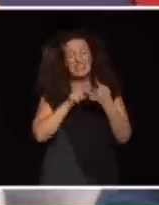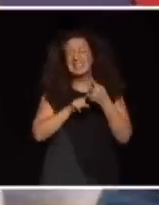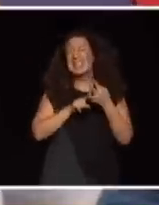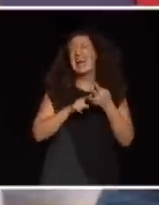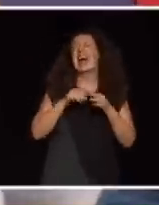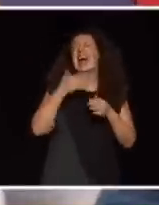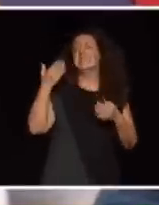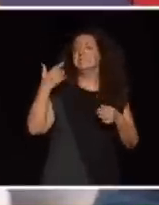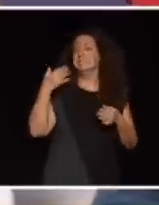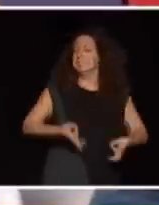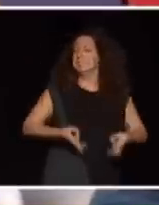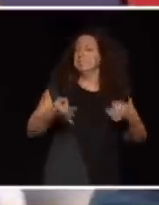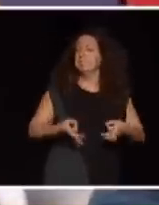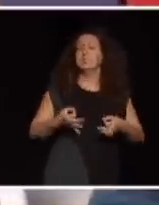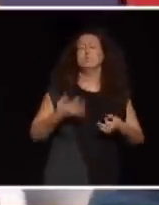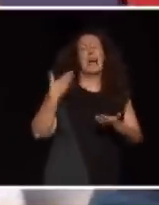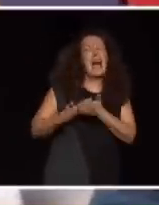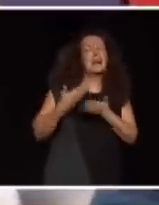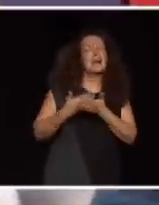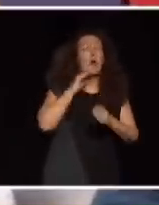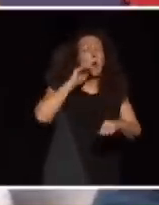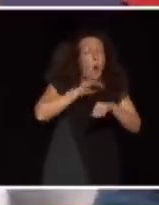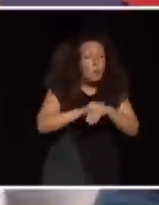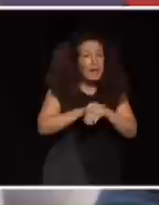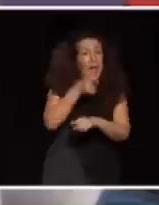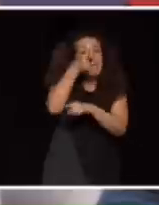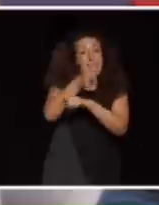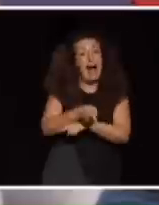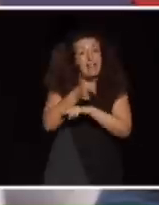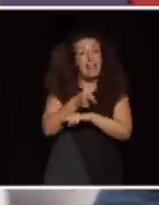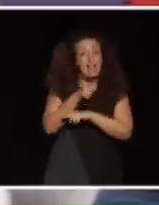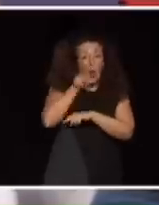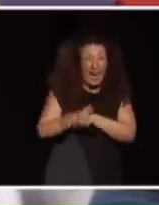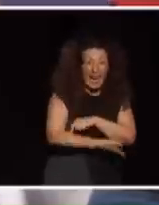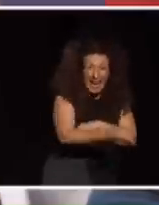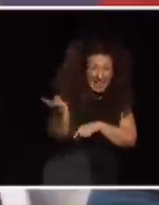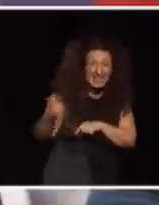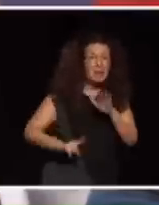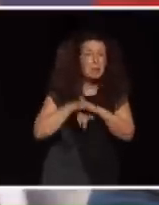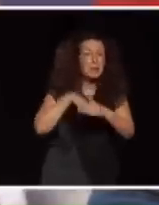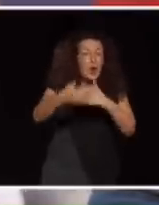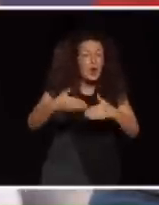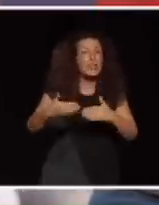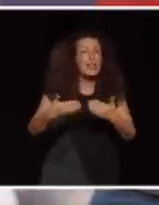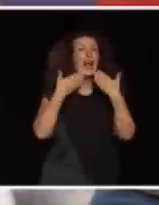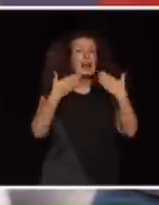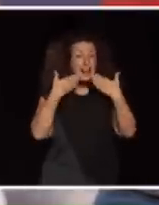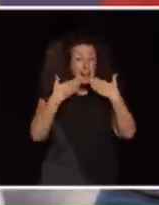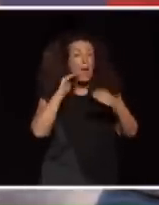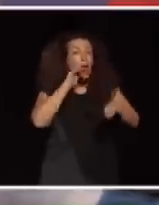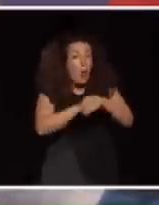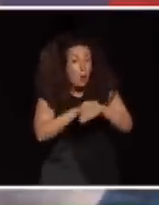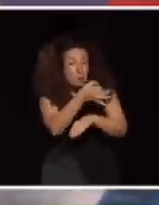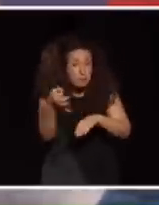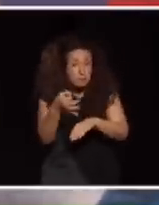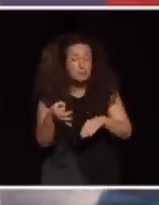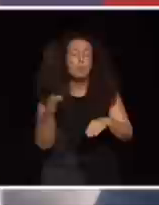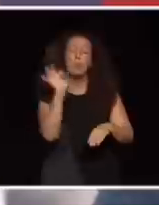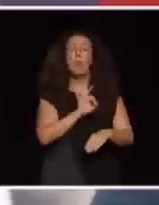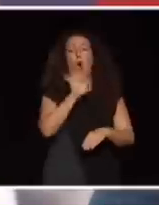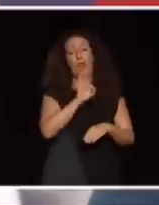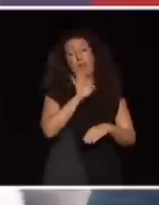importante, compañeros y compañeras, que es cumplir el mandato de la gente progresista, ha sido Podemos dentro del